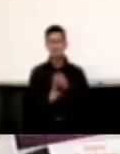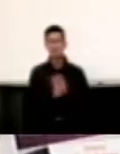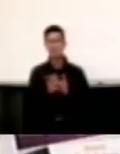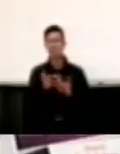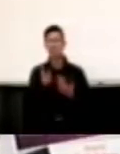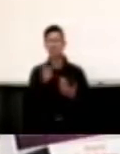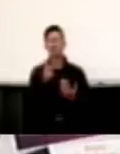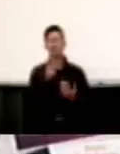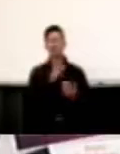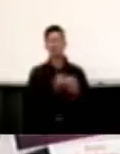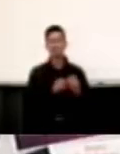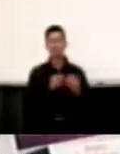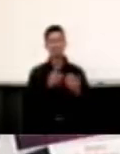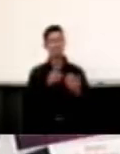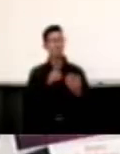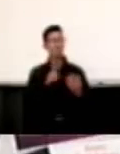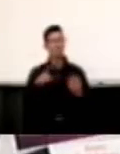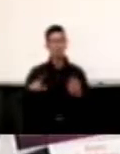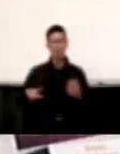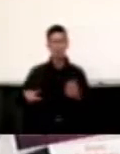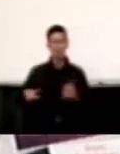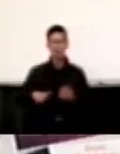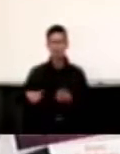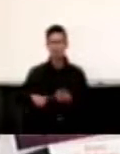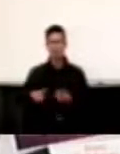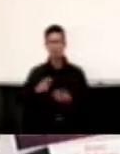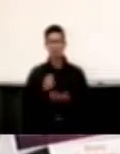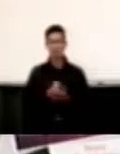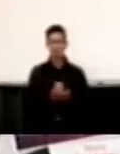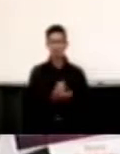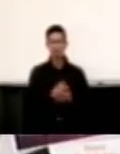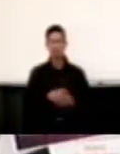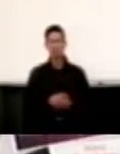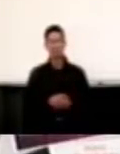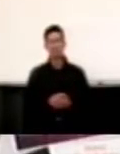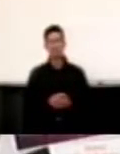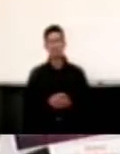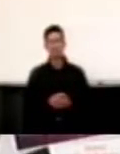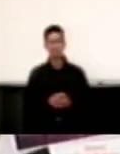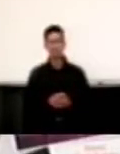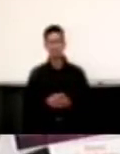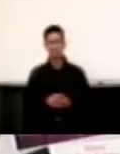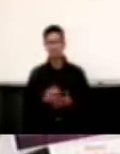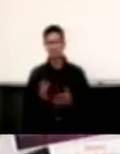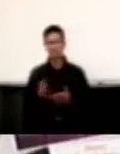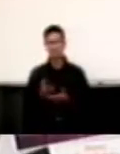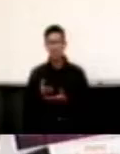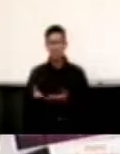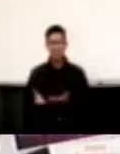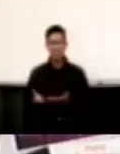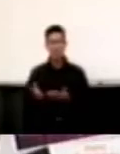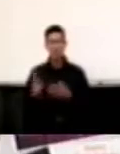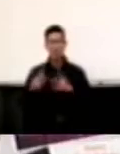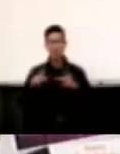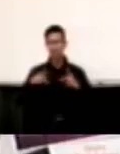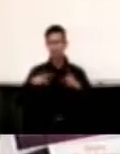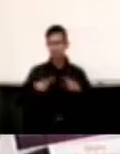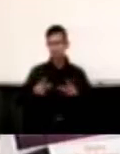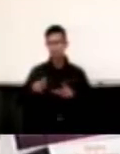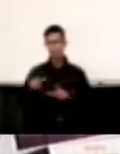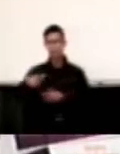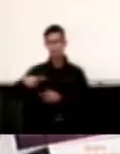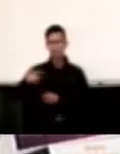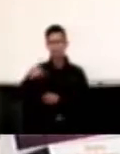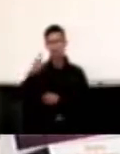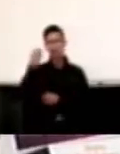Entonces, las democracias son las formas de gobierno más débiles respecto de las otras formas de gobierno, sea la aristocracia republicana,